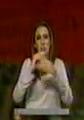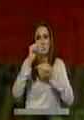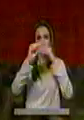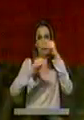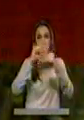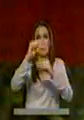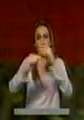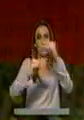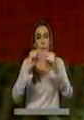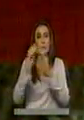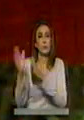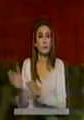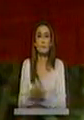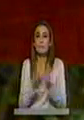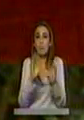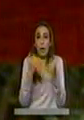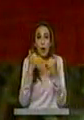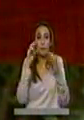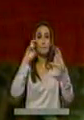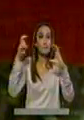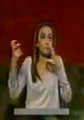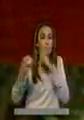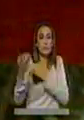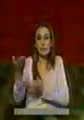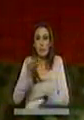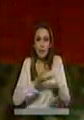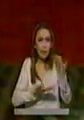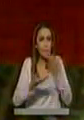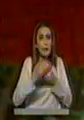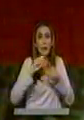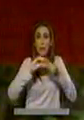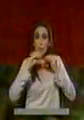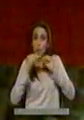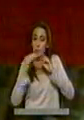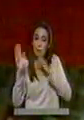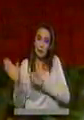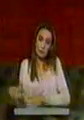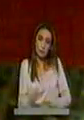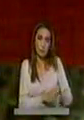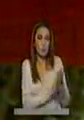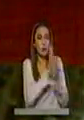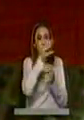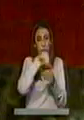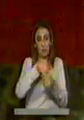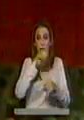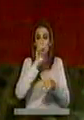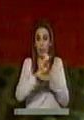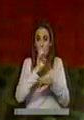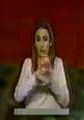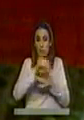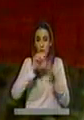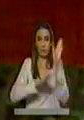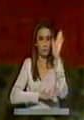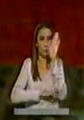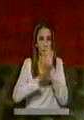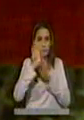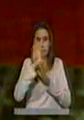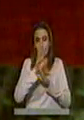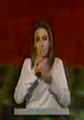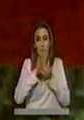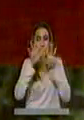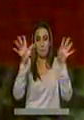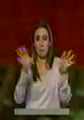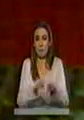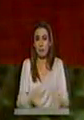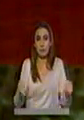tenemos que hacer es atraer al turista para que esos números que tú diste de ingresos al país crezcan de una manera amplia y